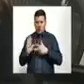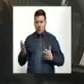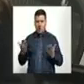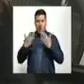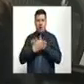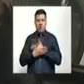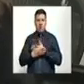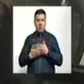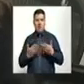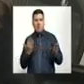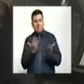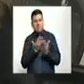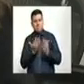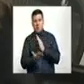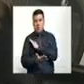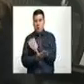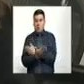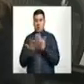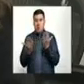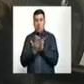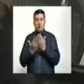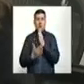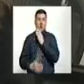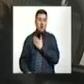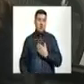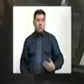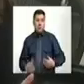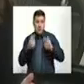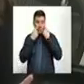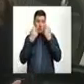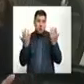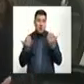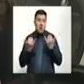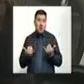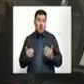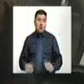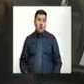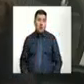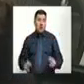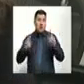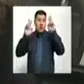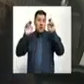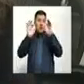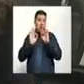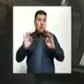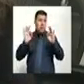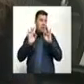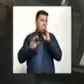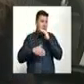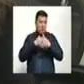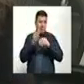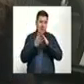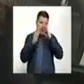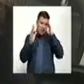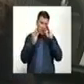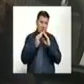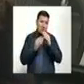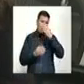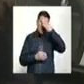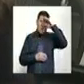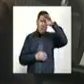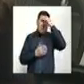y acumulando el poder legislativo en cabeza del presidente, sino que ahora temas que no tienen nada que ver con el proceso de negociación de La